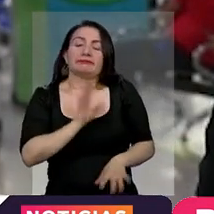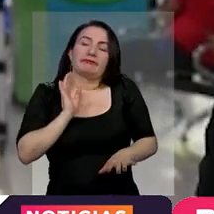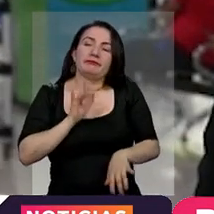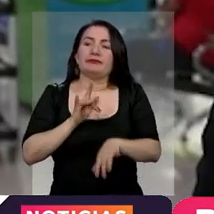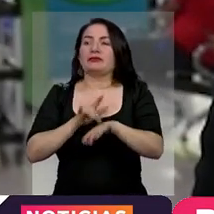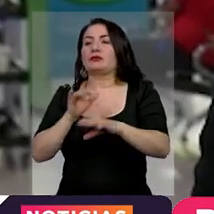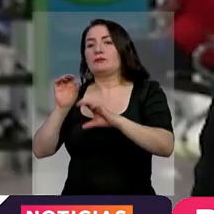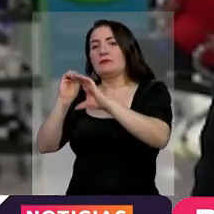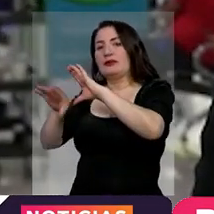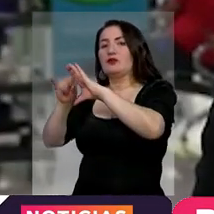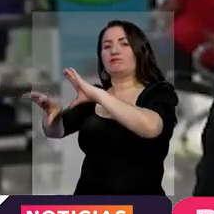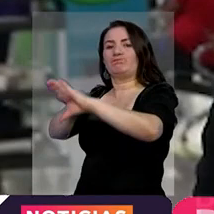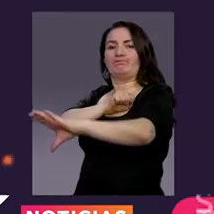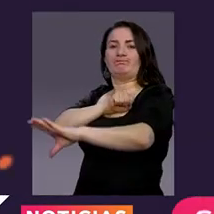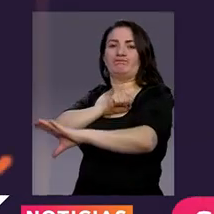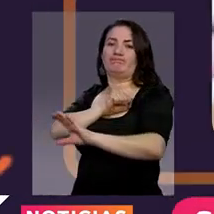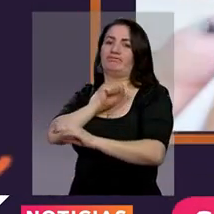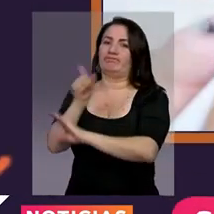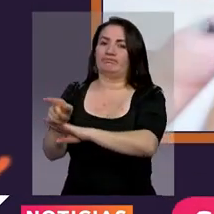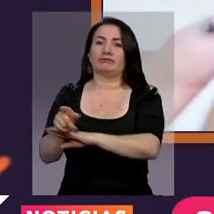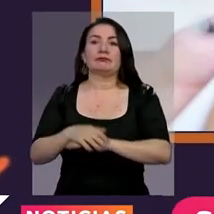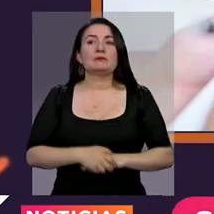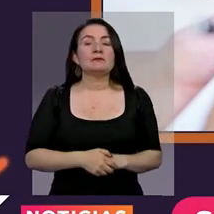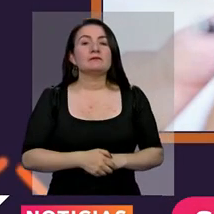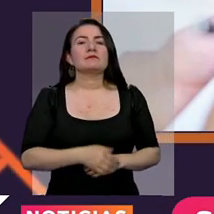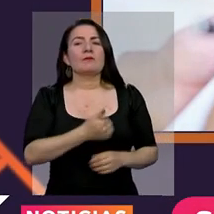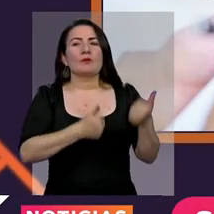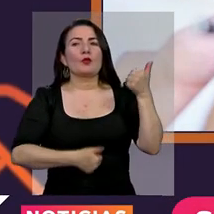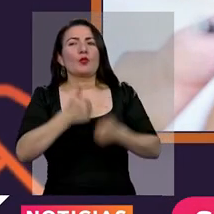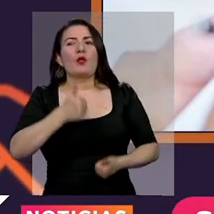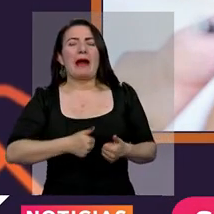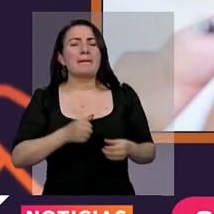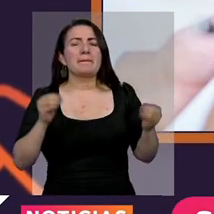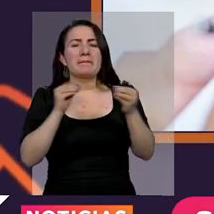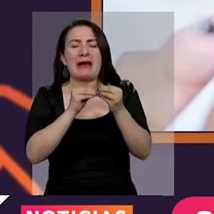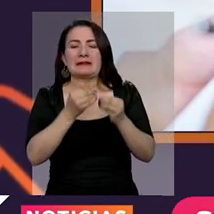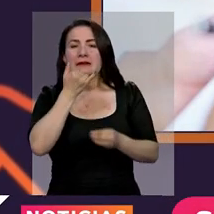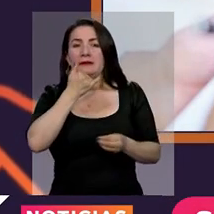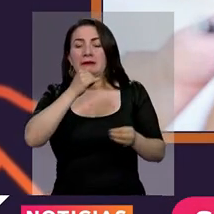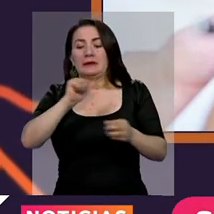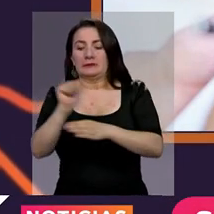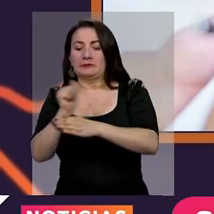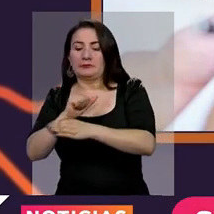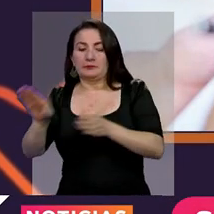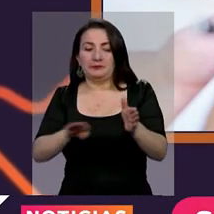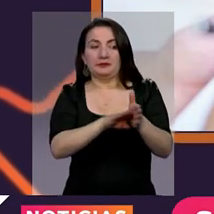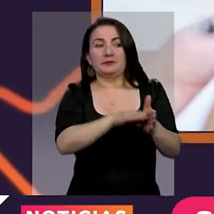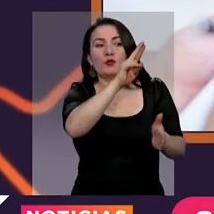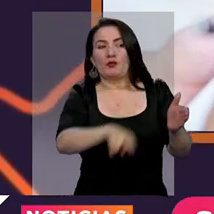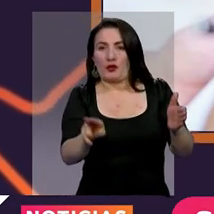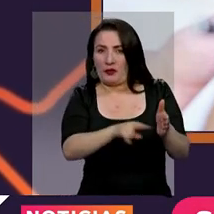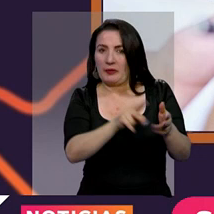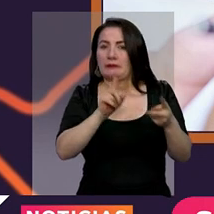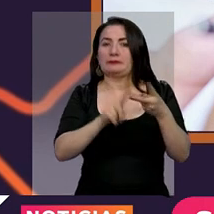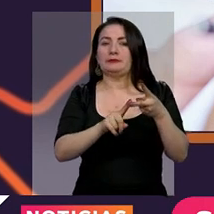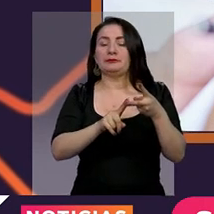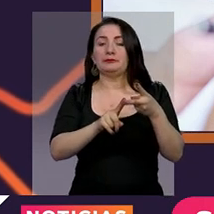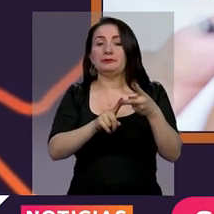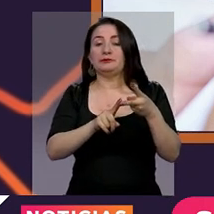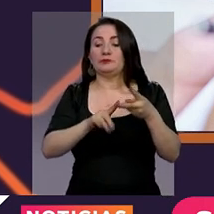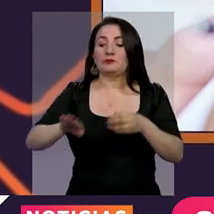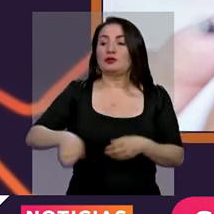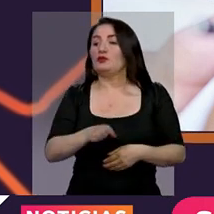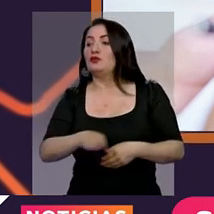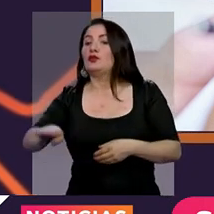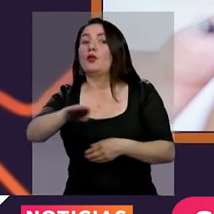obligados a decretar esa medida cautelar. Entre los incumplimientos que más incurren los ciudadanos están estacionar en sitios prohibidos, transitar por